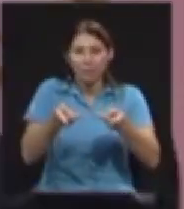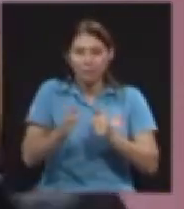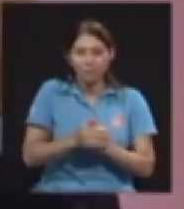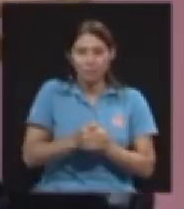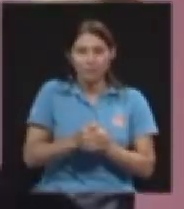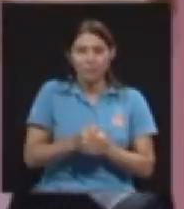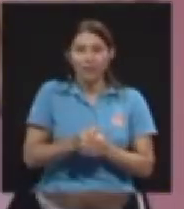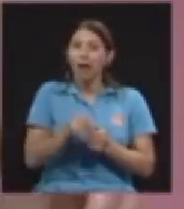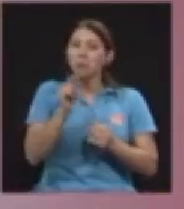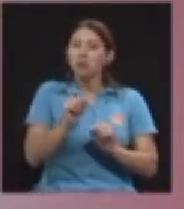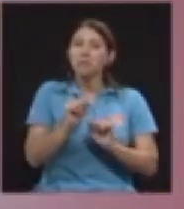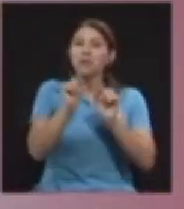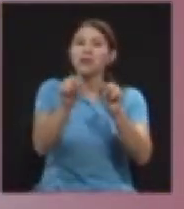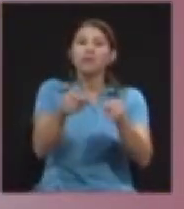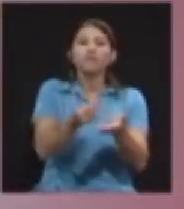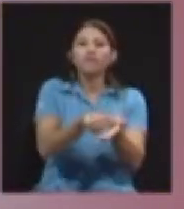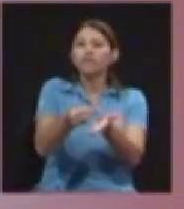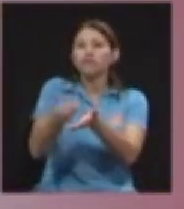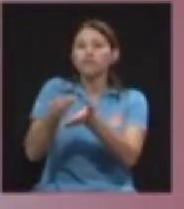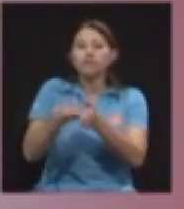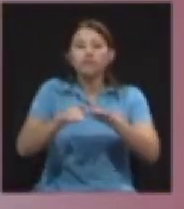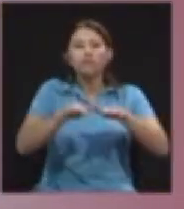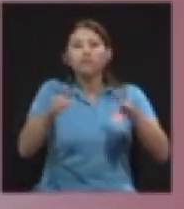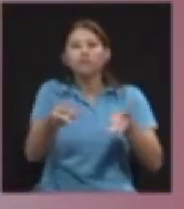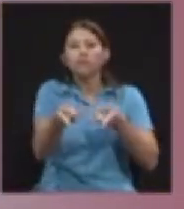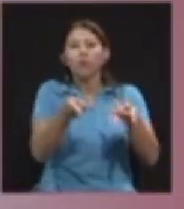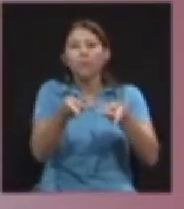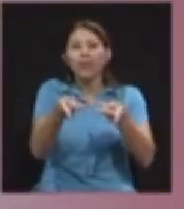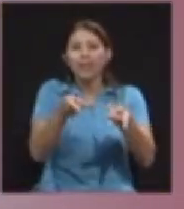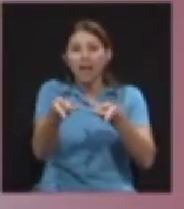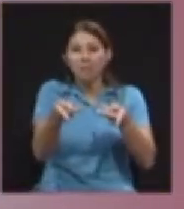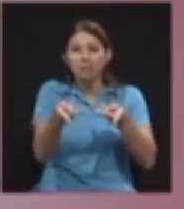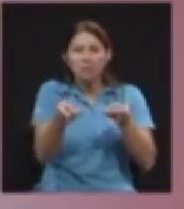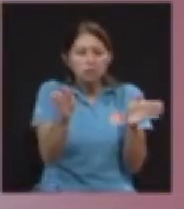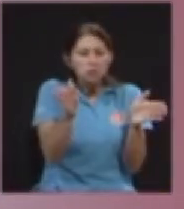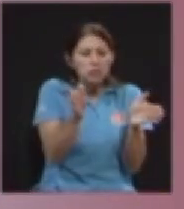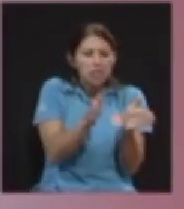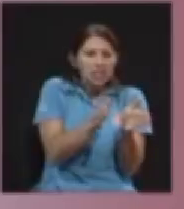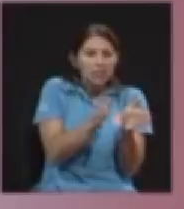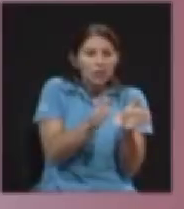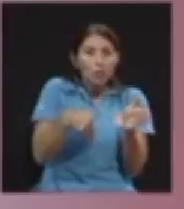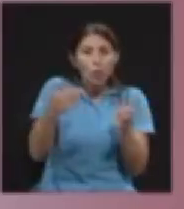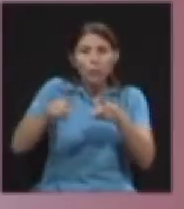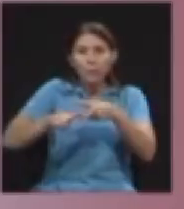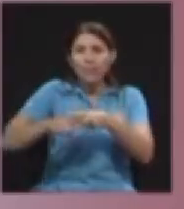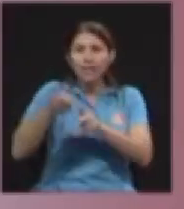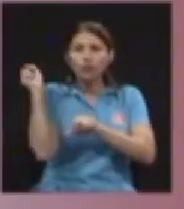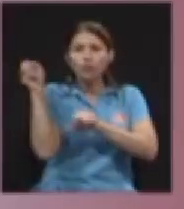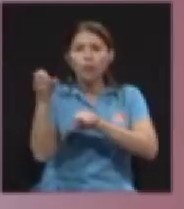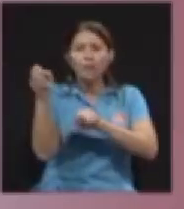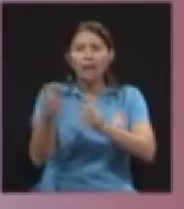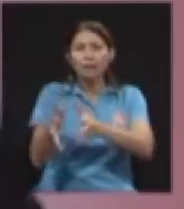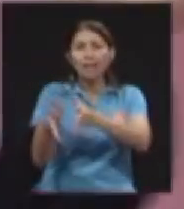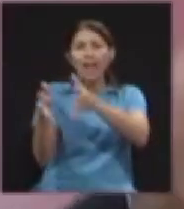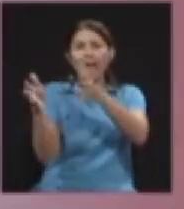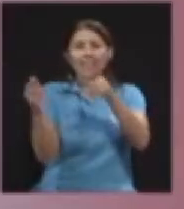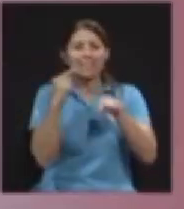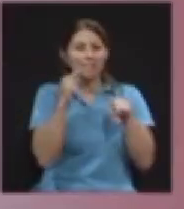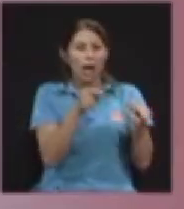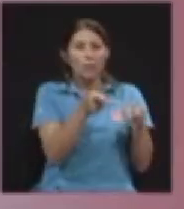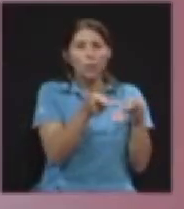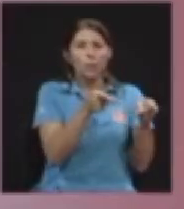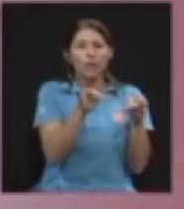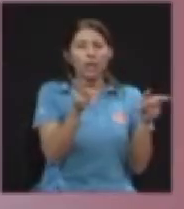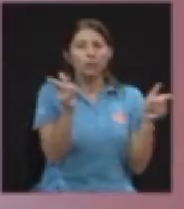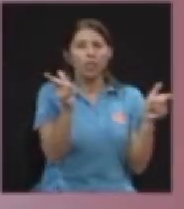De alguna manera, cuando empezaron a aparecer los supermercados, se decía que las pulperías iban a desaparecer, pero no desaparecieron, sino que